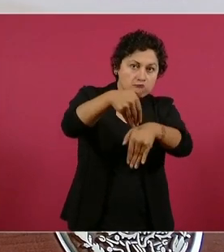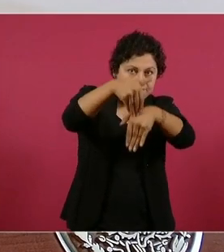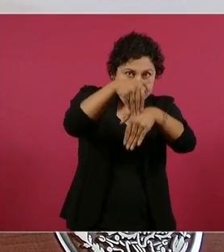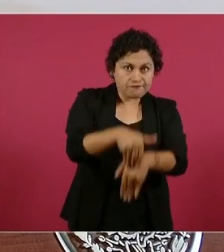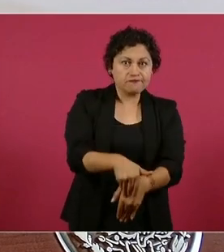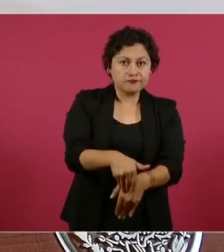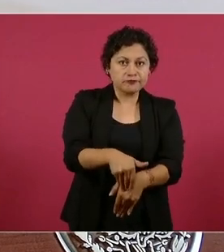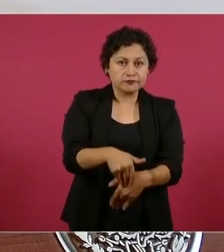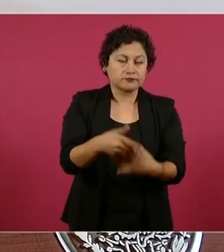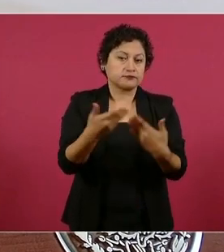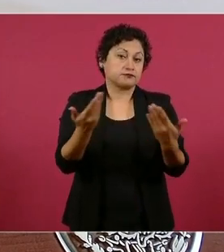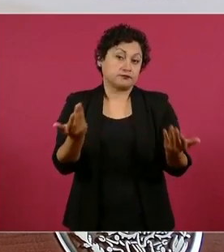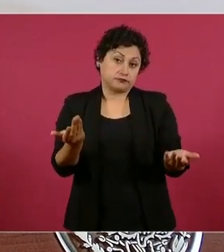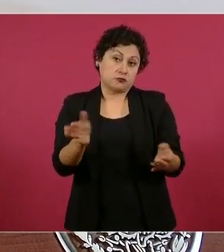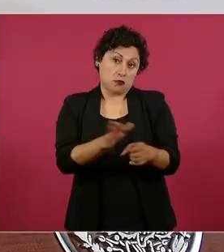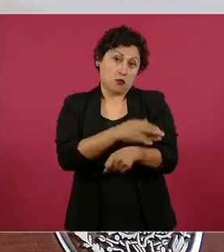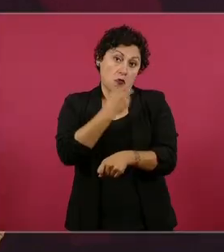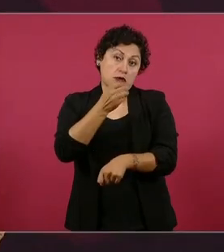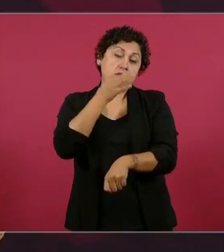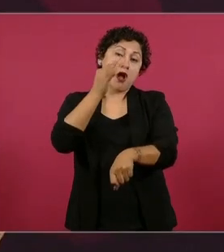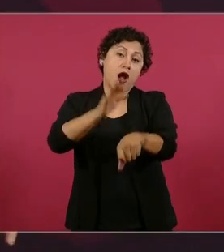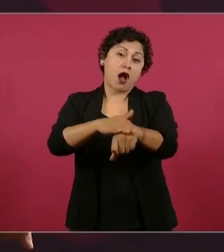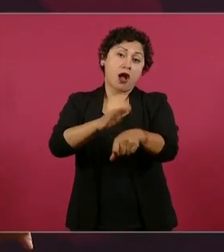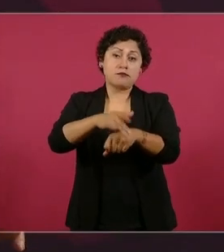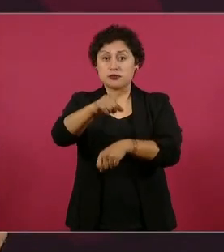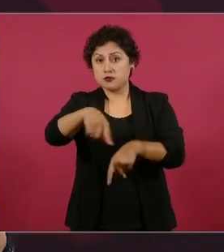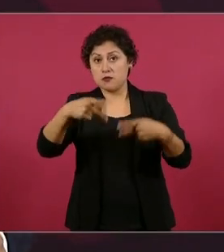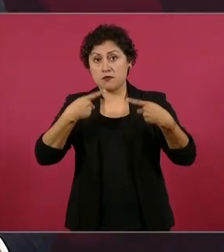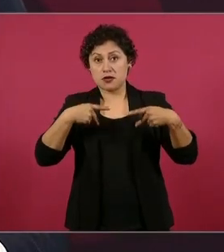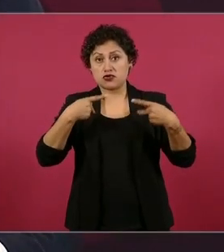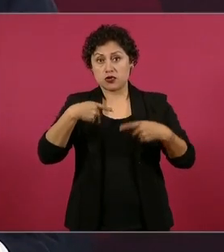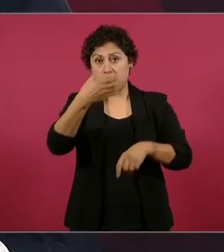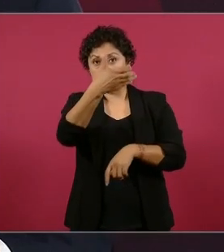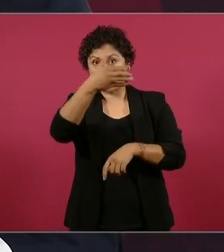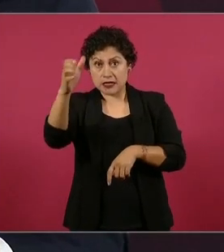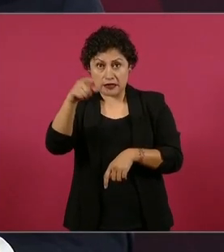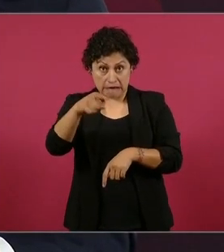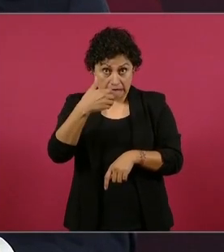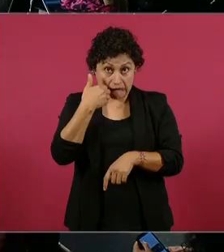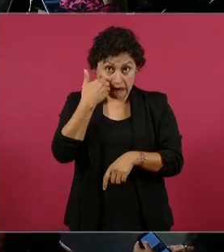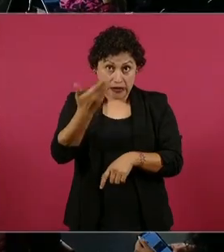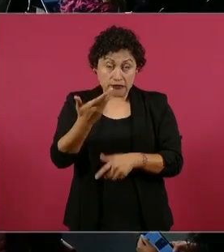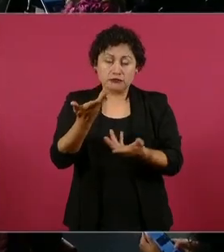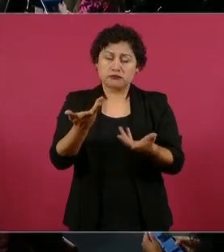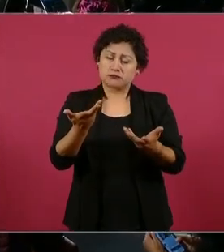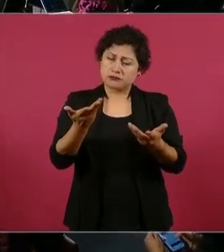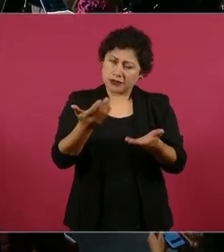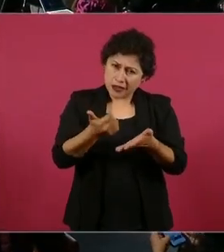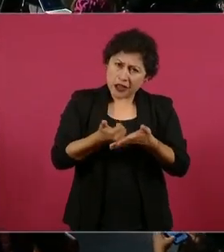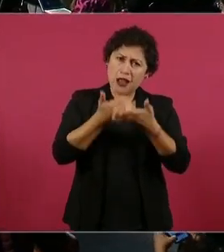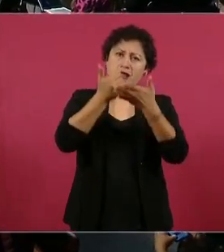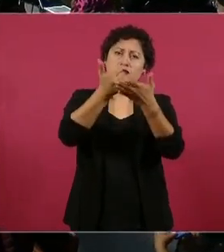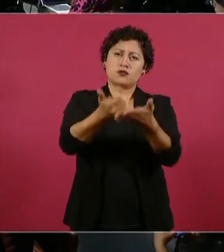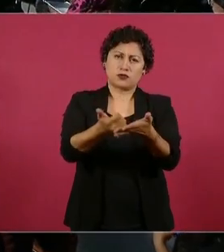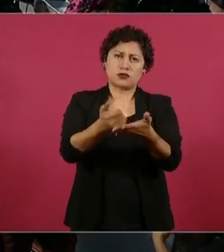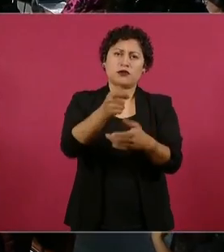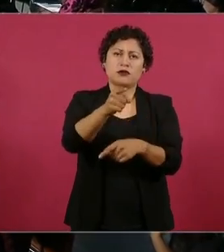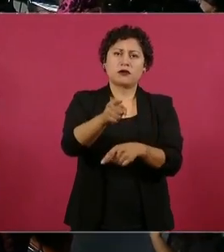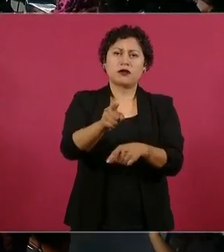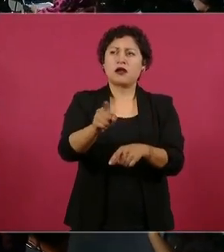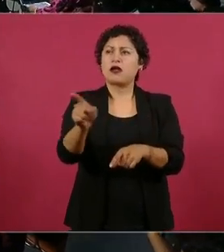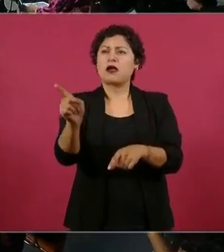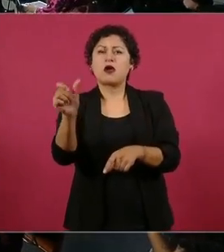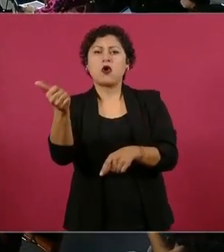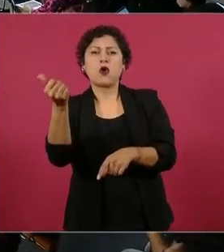campesinos, pues, que ayuden y que no se dejen manipular, porque sí se afecta a mucha gente